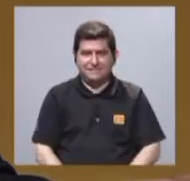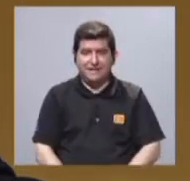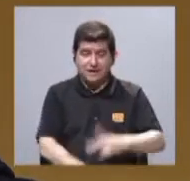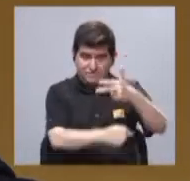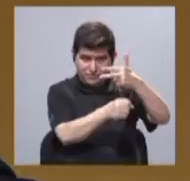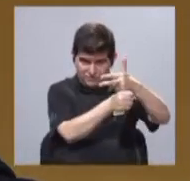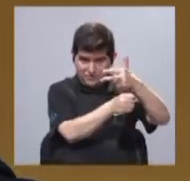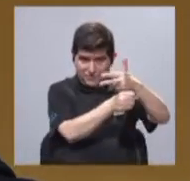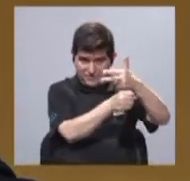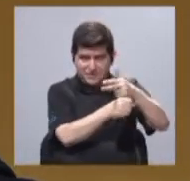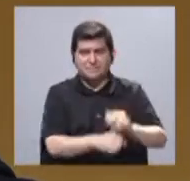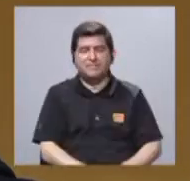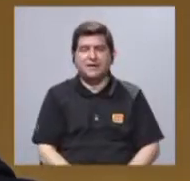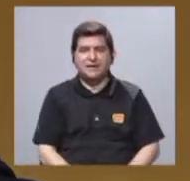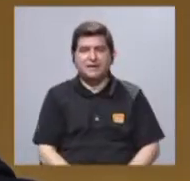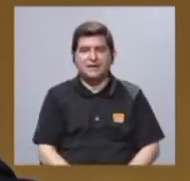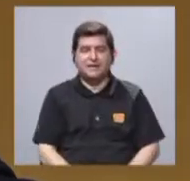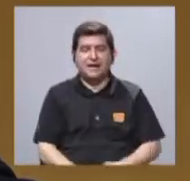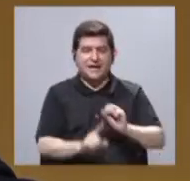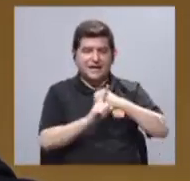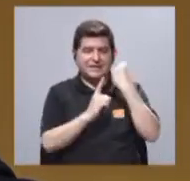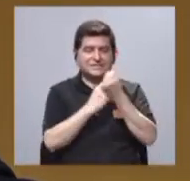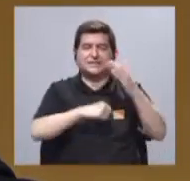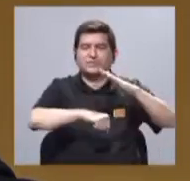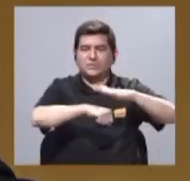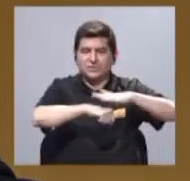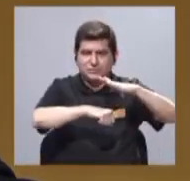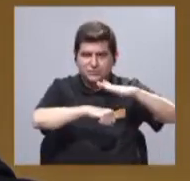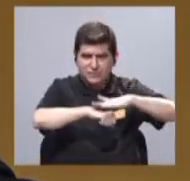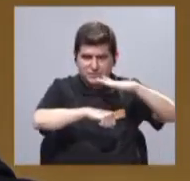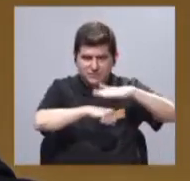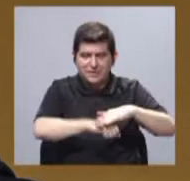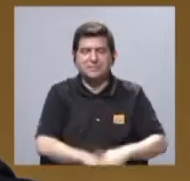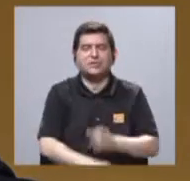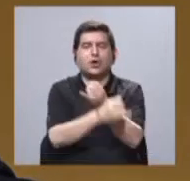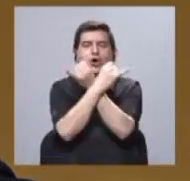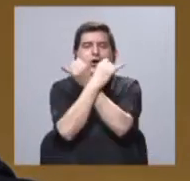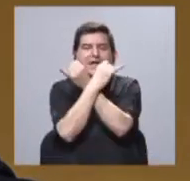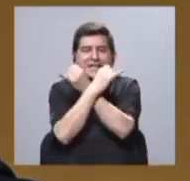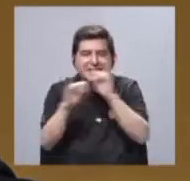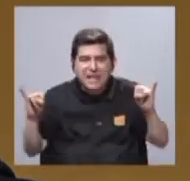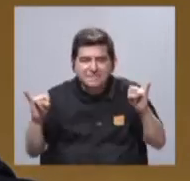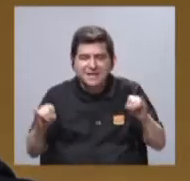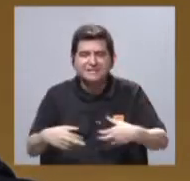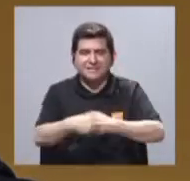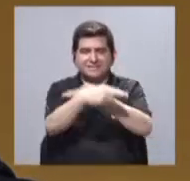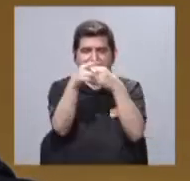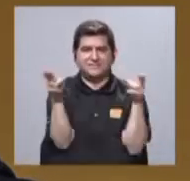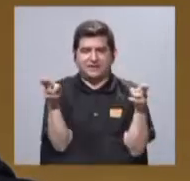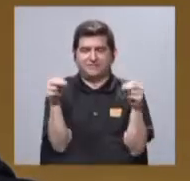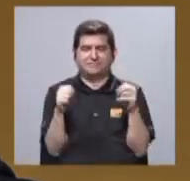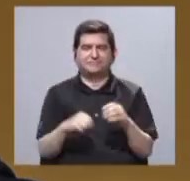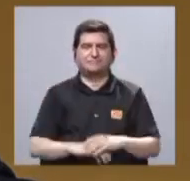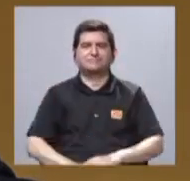en Guatemala el acto que dio lugar a la independencia de la